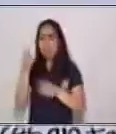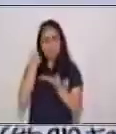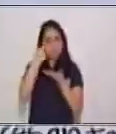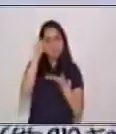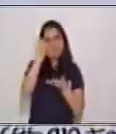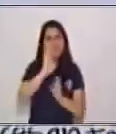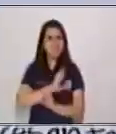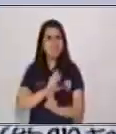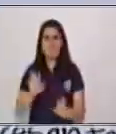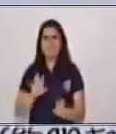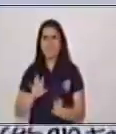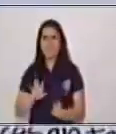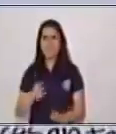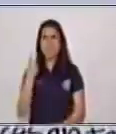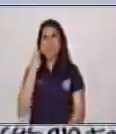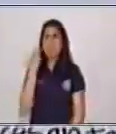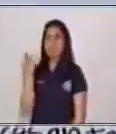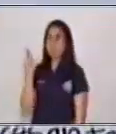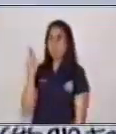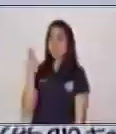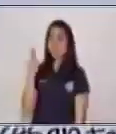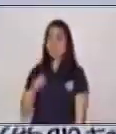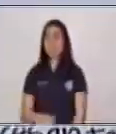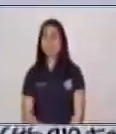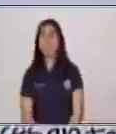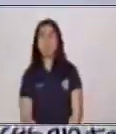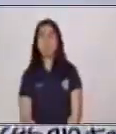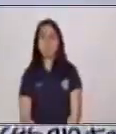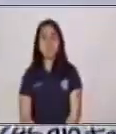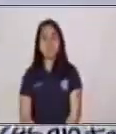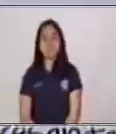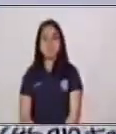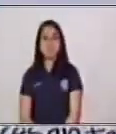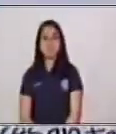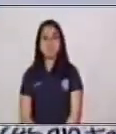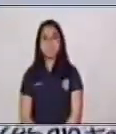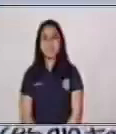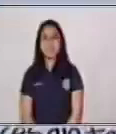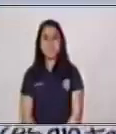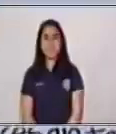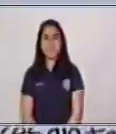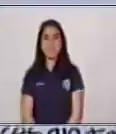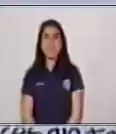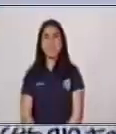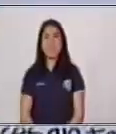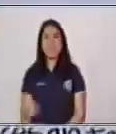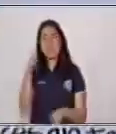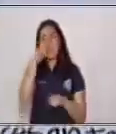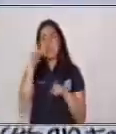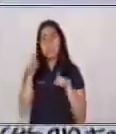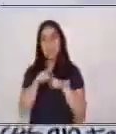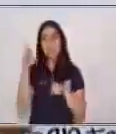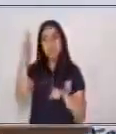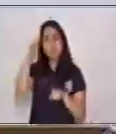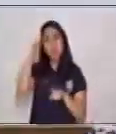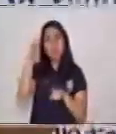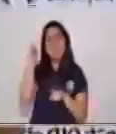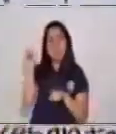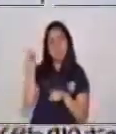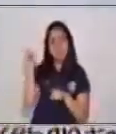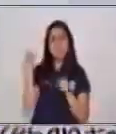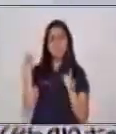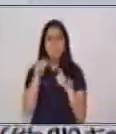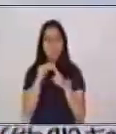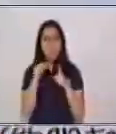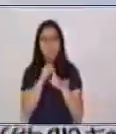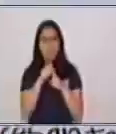estas combinaciones? Lo vimos en la sesión anterior. Correcto, son los diptongos. Y acá te tengo un ejemplo de cómo